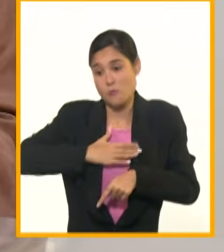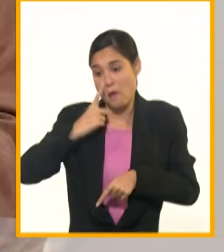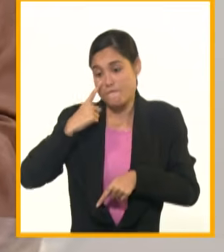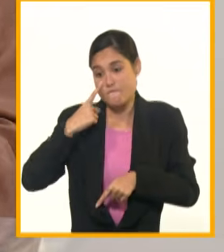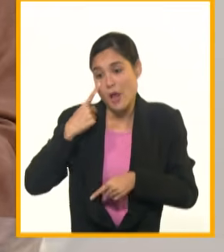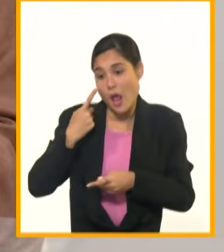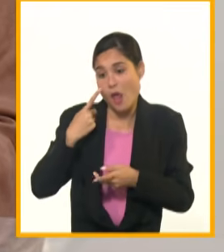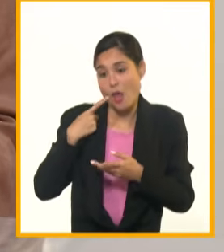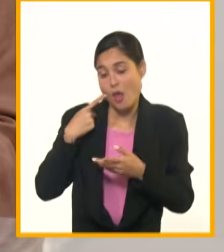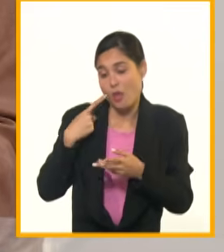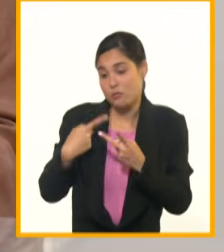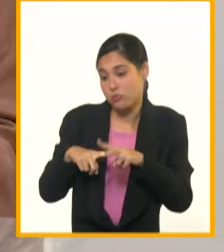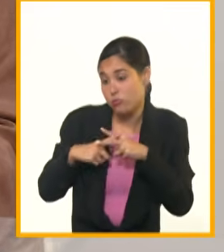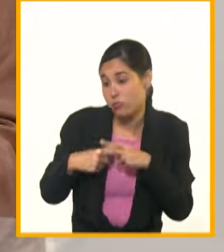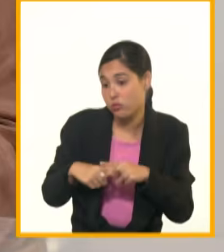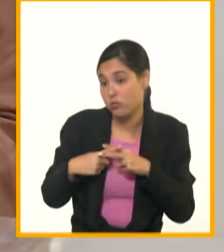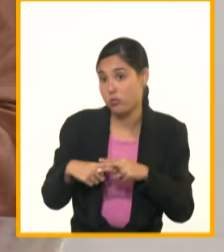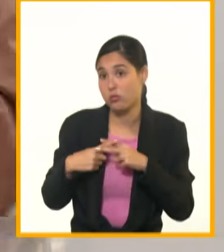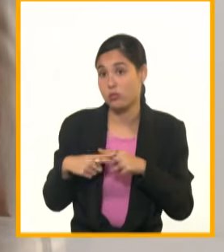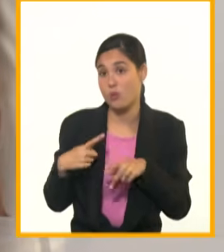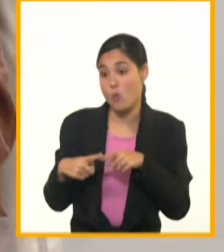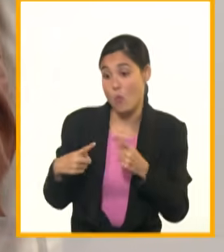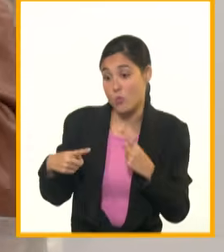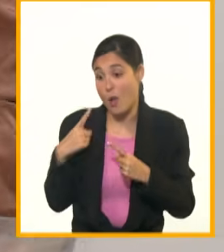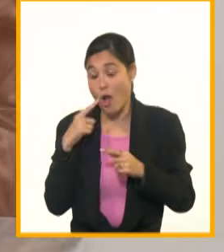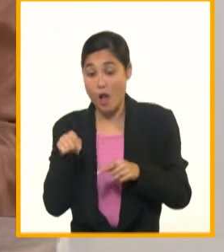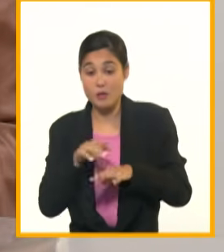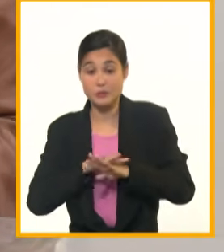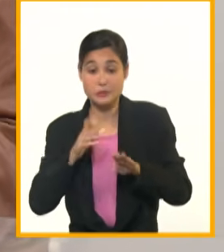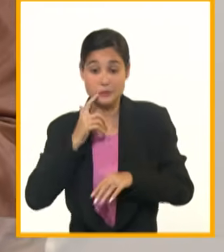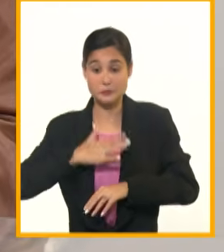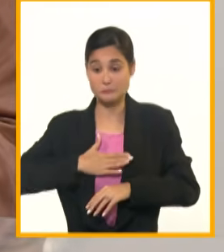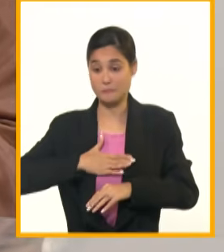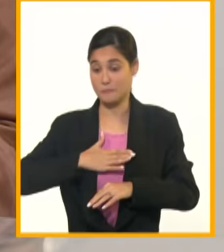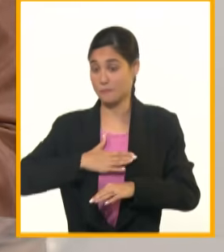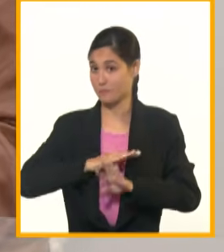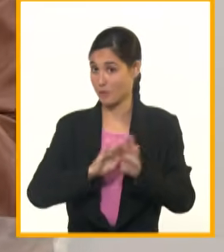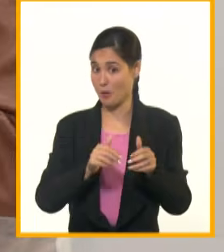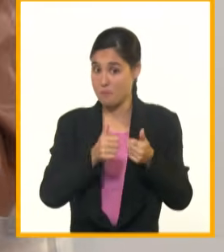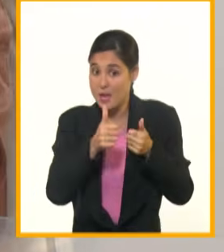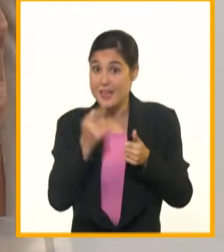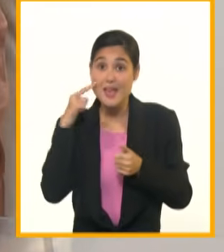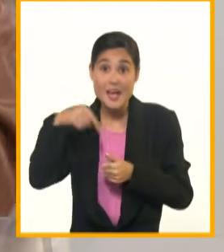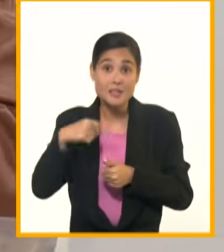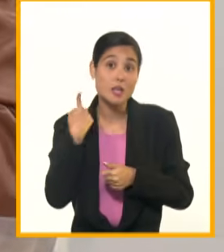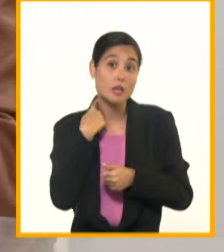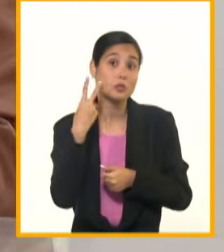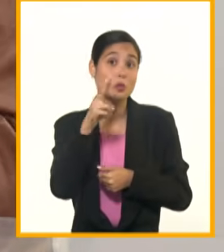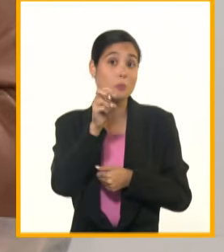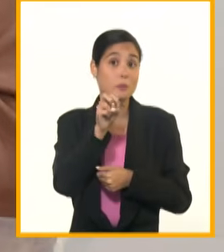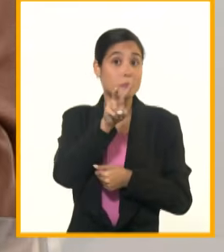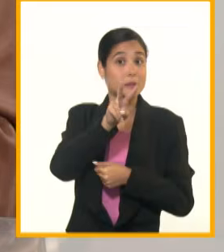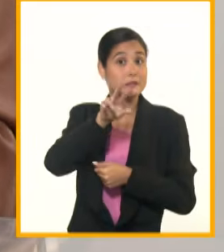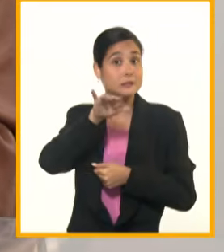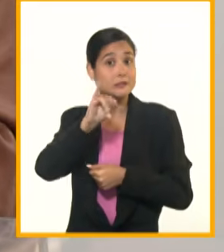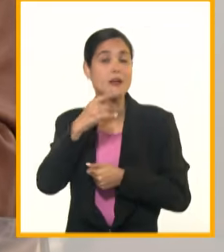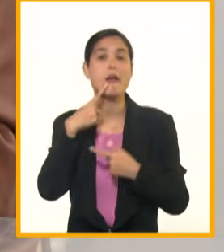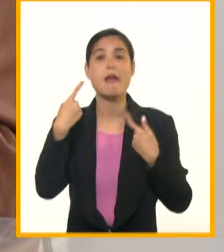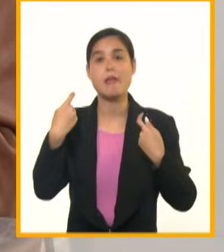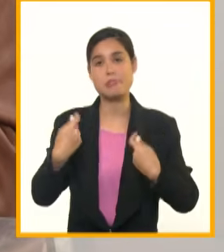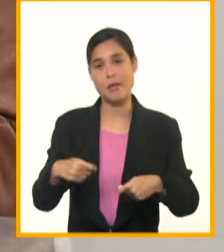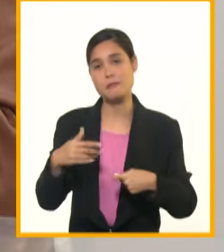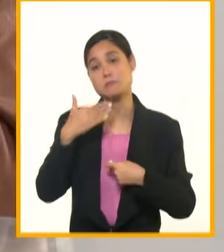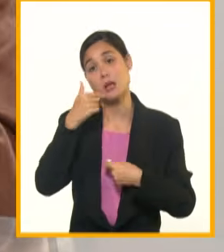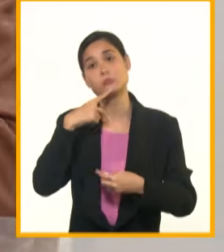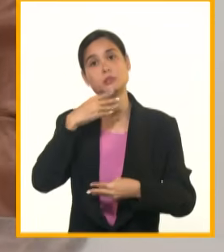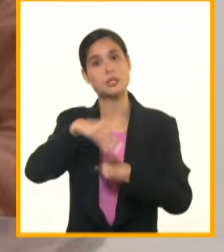otros productos del territorio y sabemos que 2026 va a ser igual, por tanto tiene una prioridad el programa